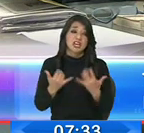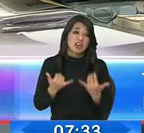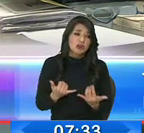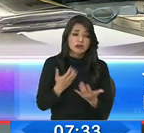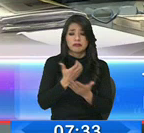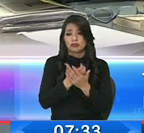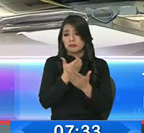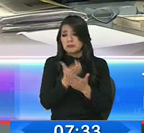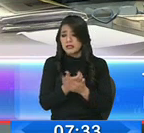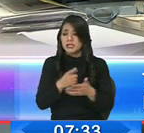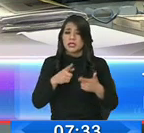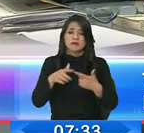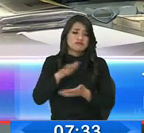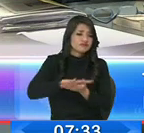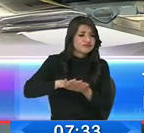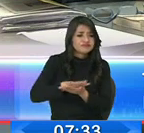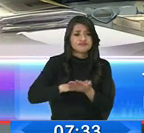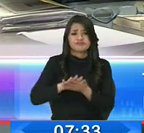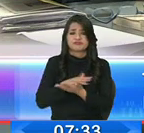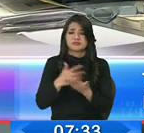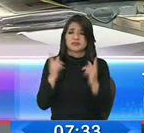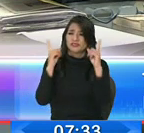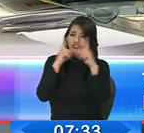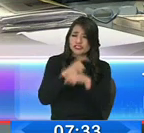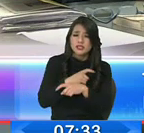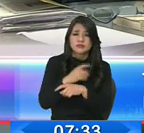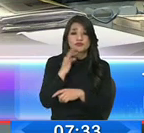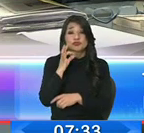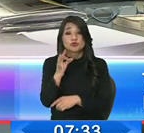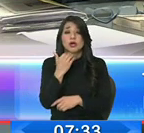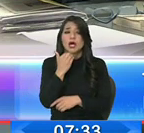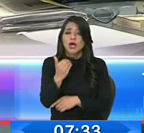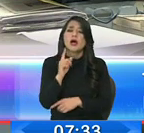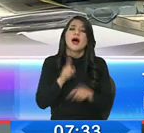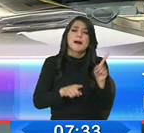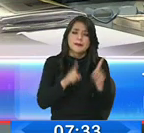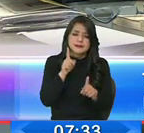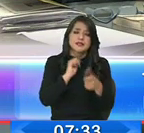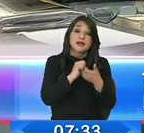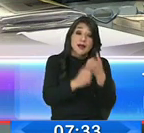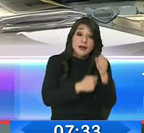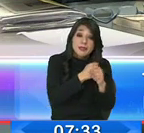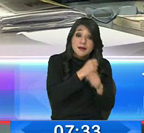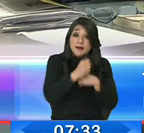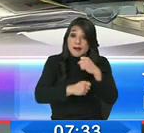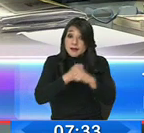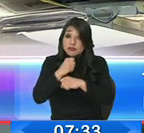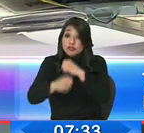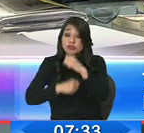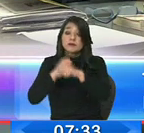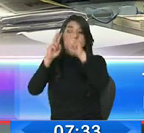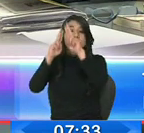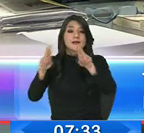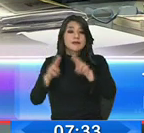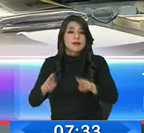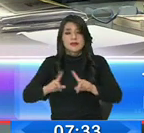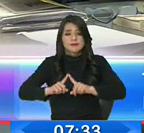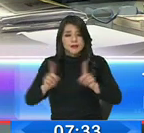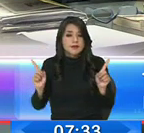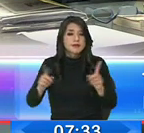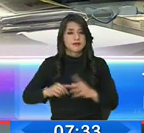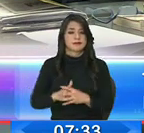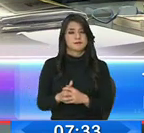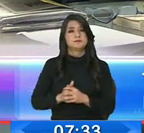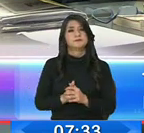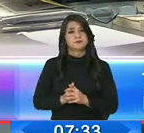esta encrucijada del país que tiene que tomar opciones de futuro, en el camino de la sensatez, en el camino del progreso, en el